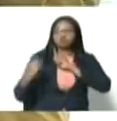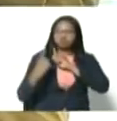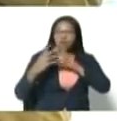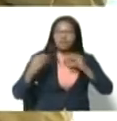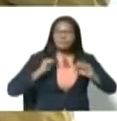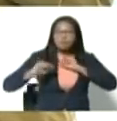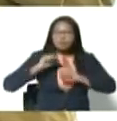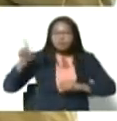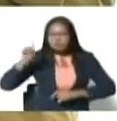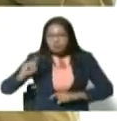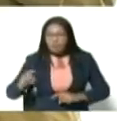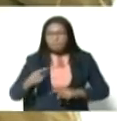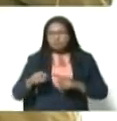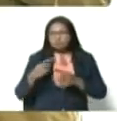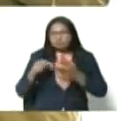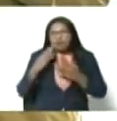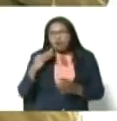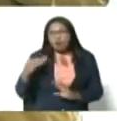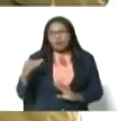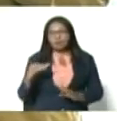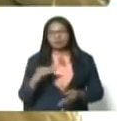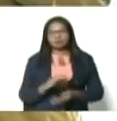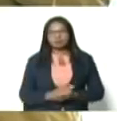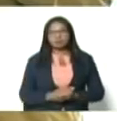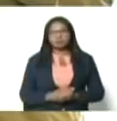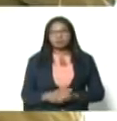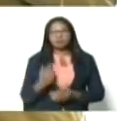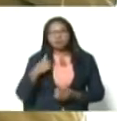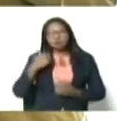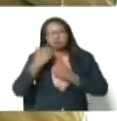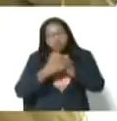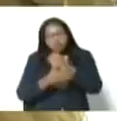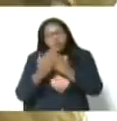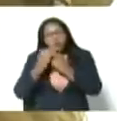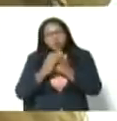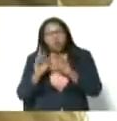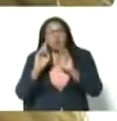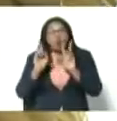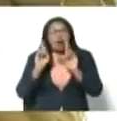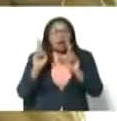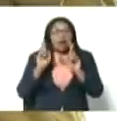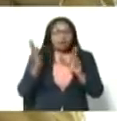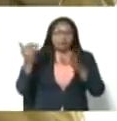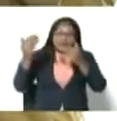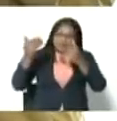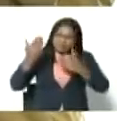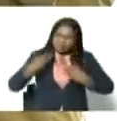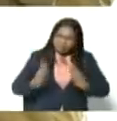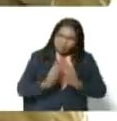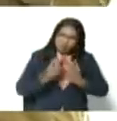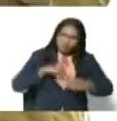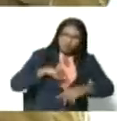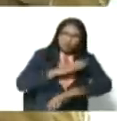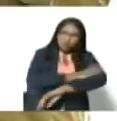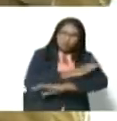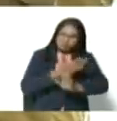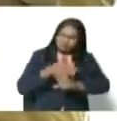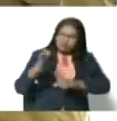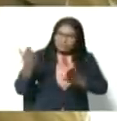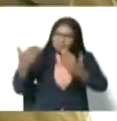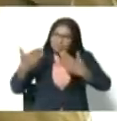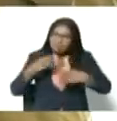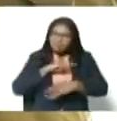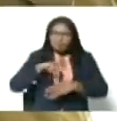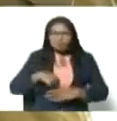movimiento sindical, pero cosas de muchachos, pues. Le tengo mucho cariño. Bueno, ojalá no esté más en la derecha. Vente para acá, Fidel La Rosa, donde esté.